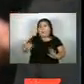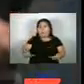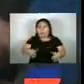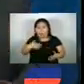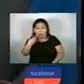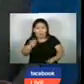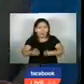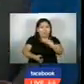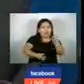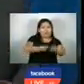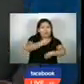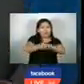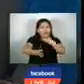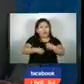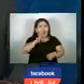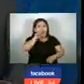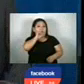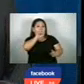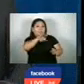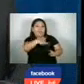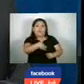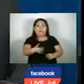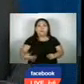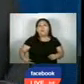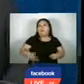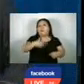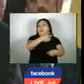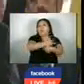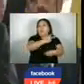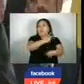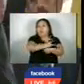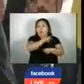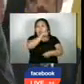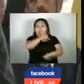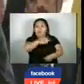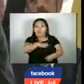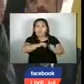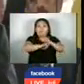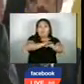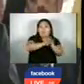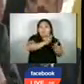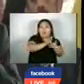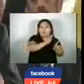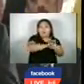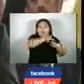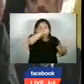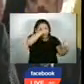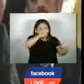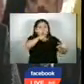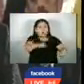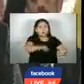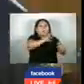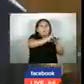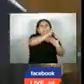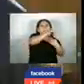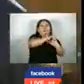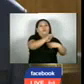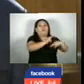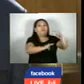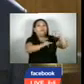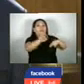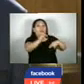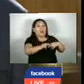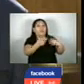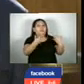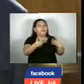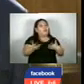esas declaraciones, donde acusa al presidente guatemalteco de financiar su campaña bajo acuerdos de supuestos proyectos de construcción y que